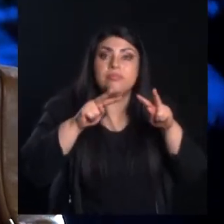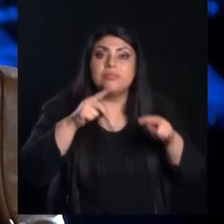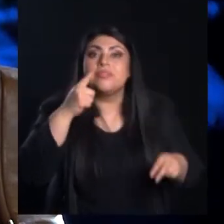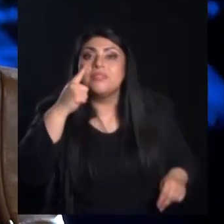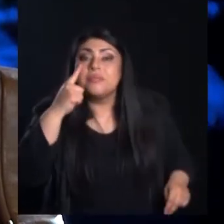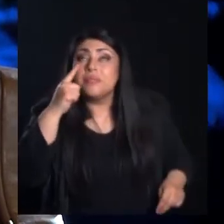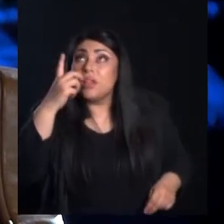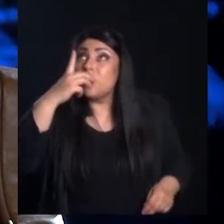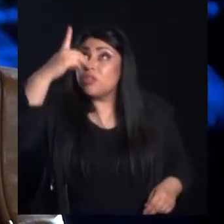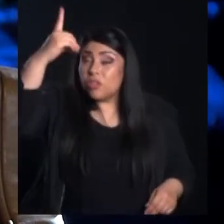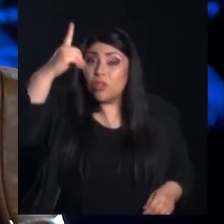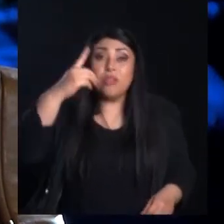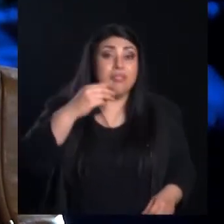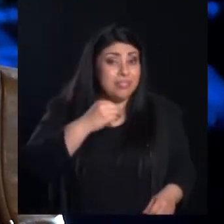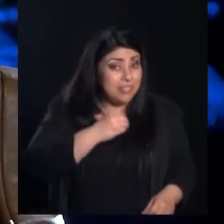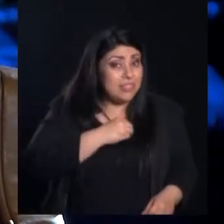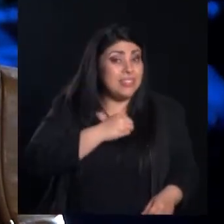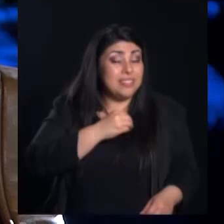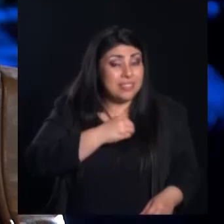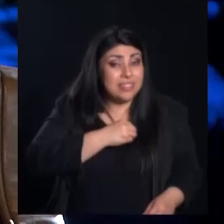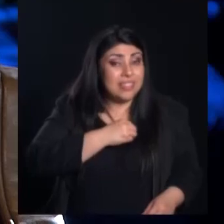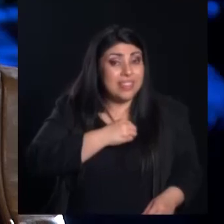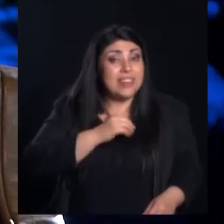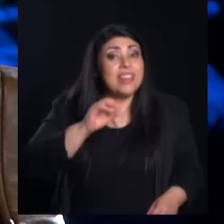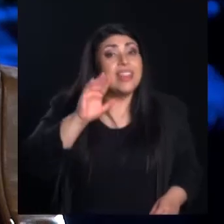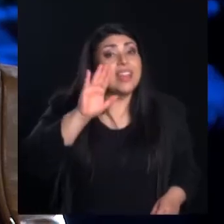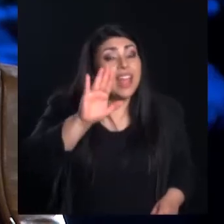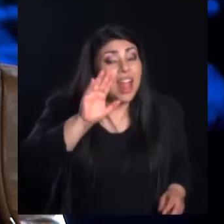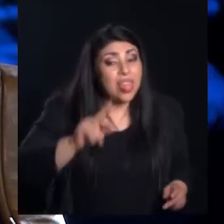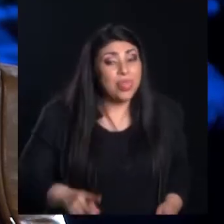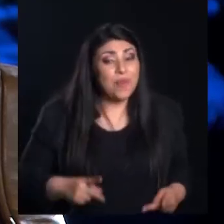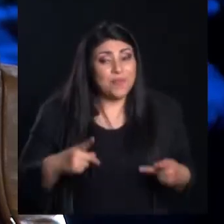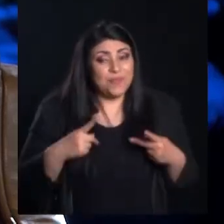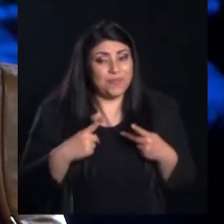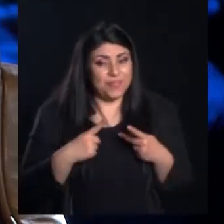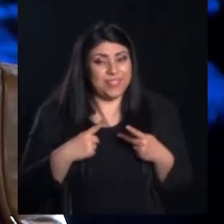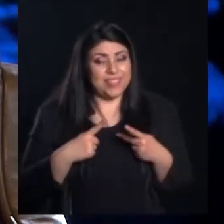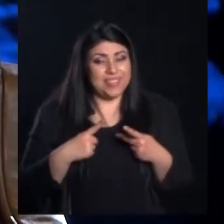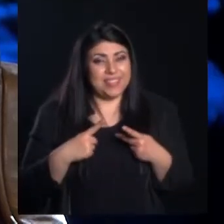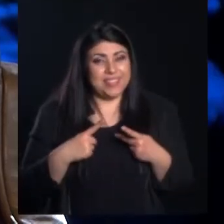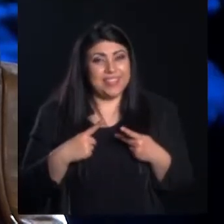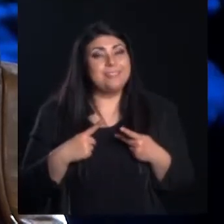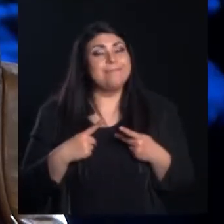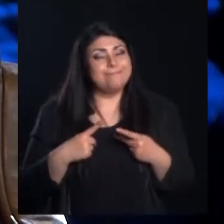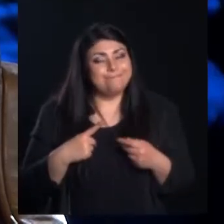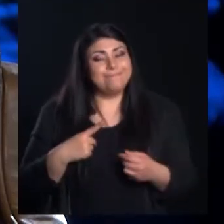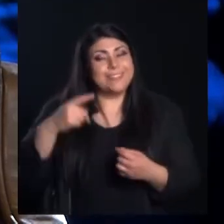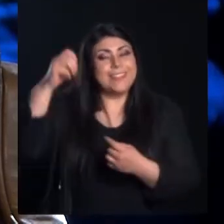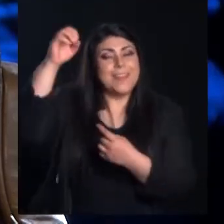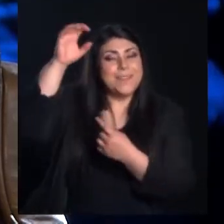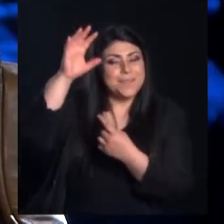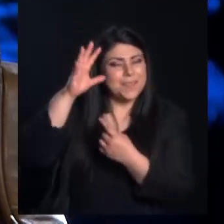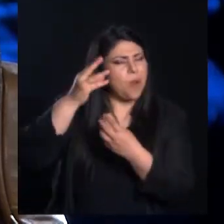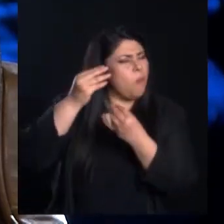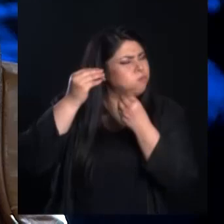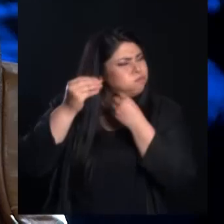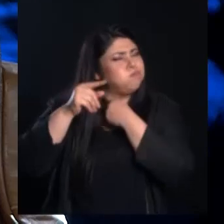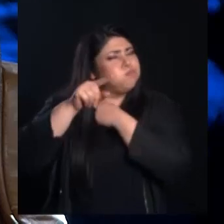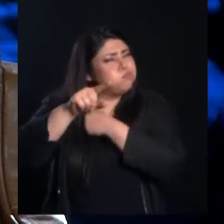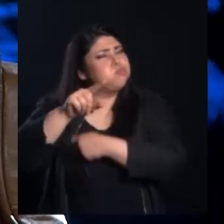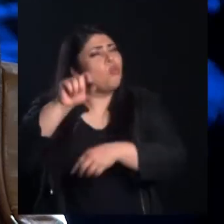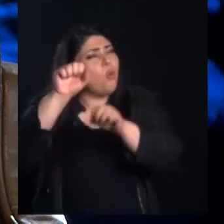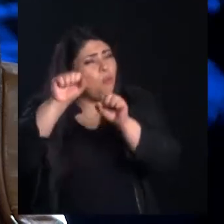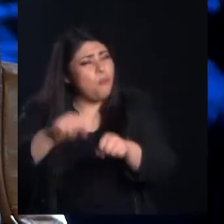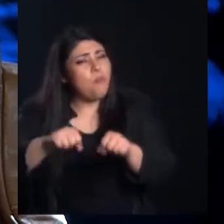quiere usar tu vida para que alguien reciba un milagro por favor